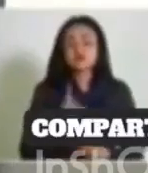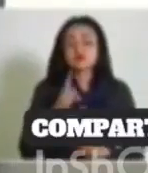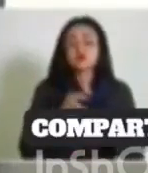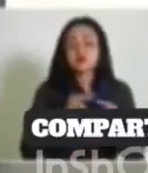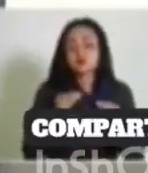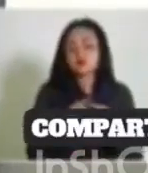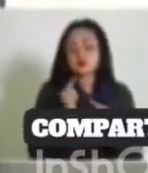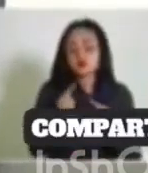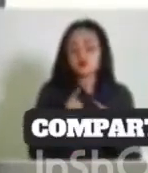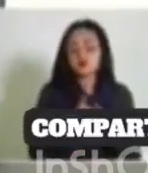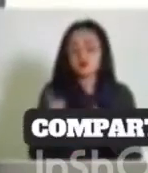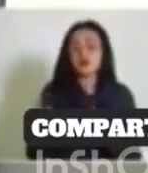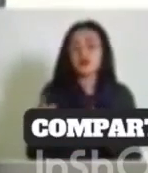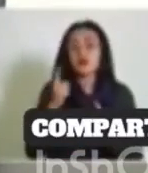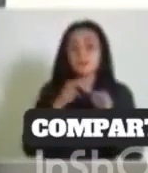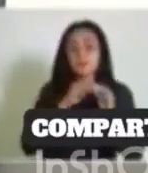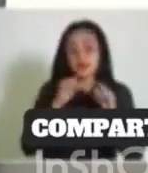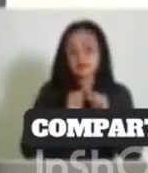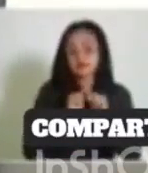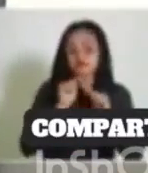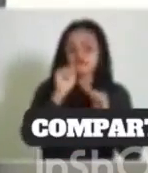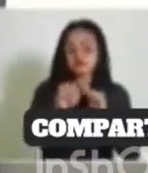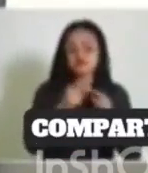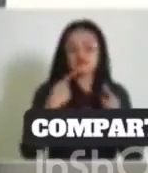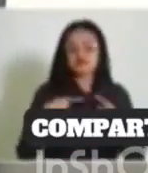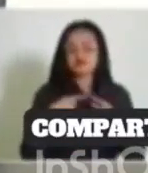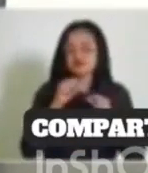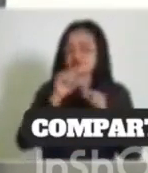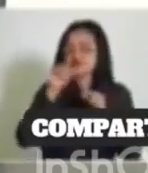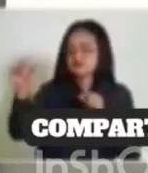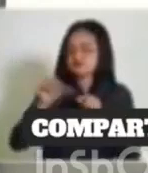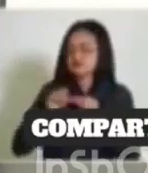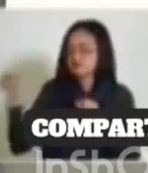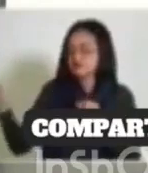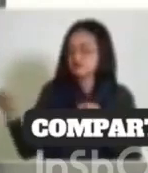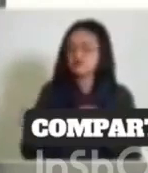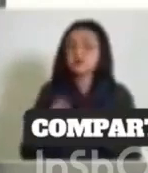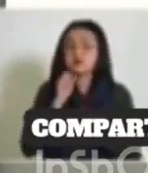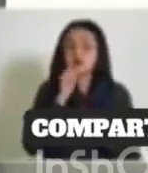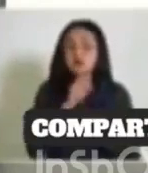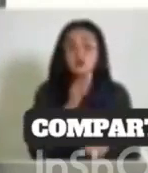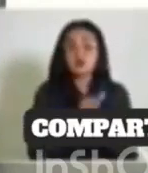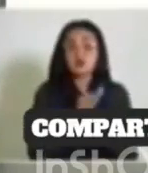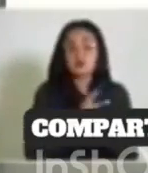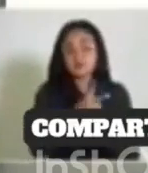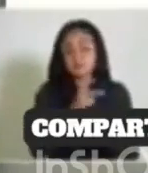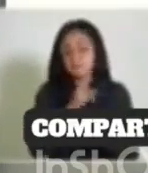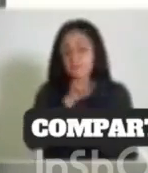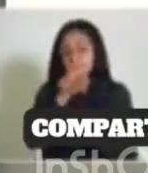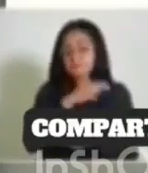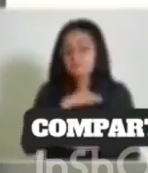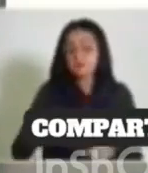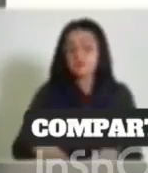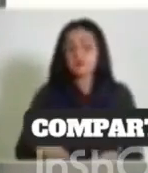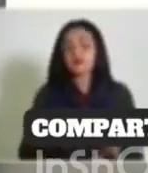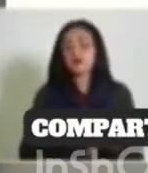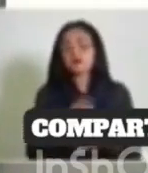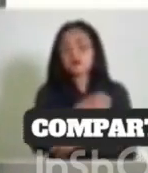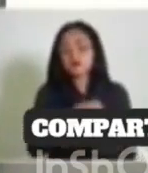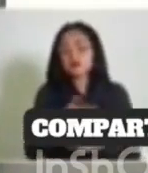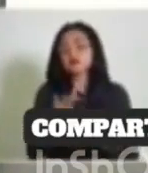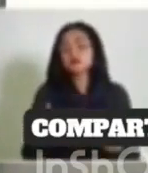medio que está considerado. Se exhorta también a los municipios para que, a través de sus áreas de industria,